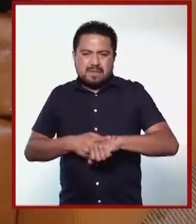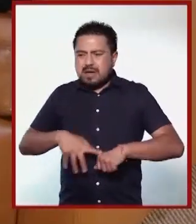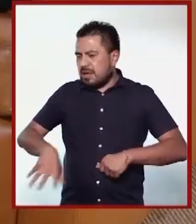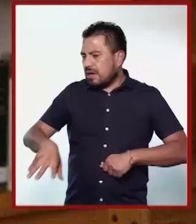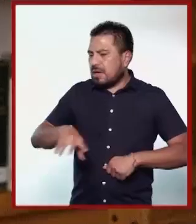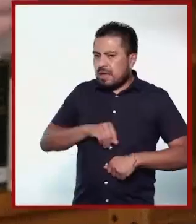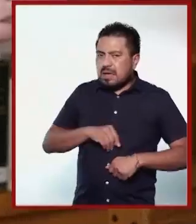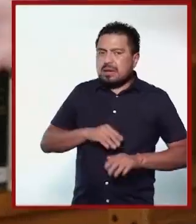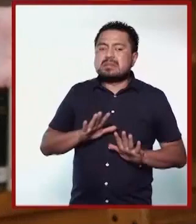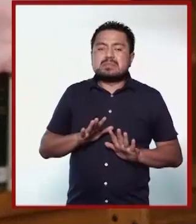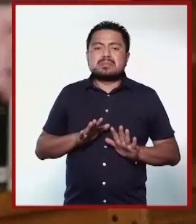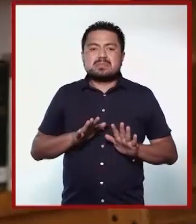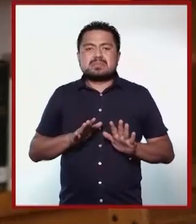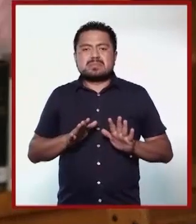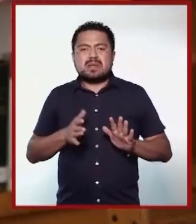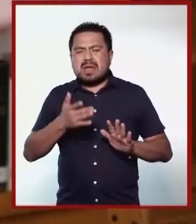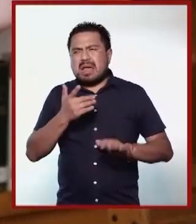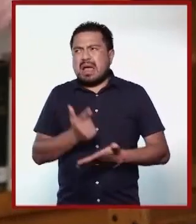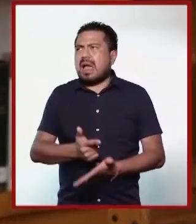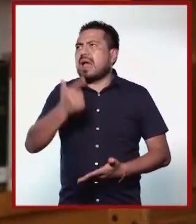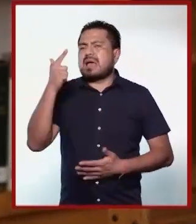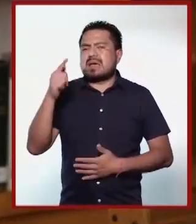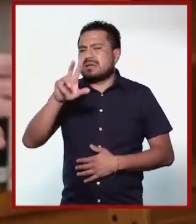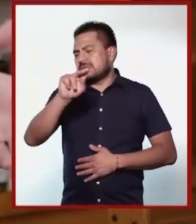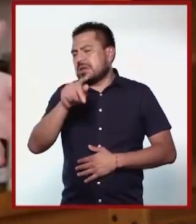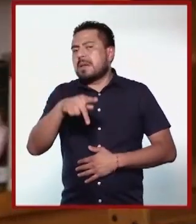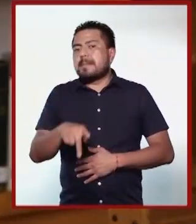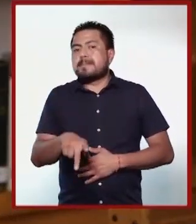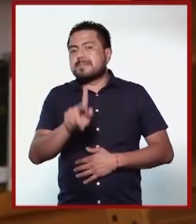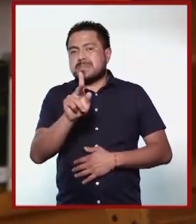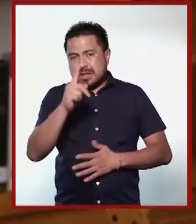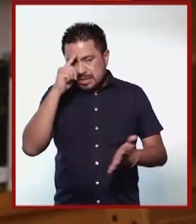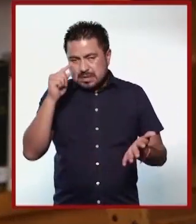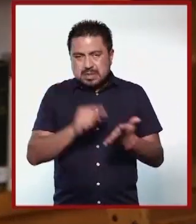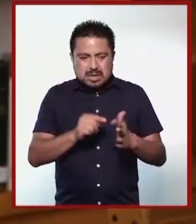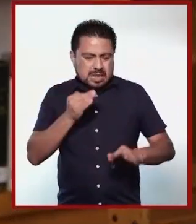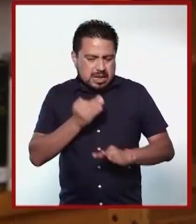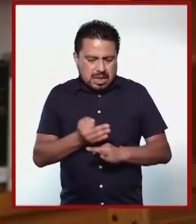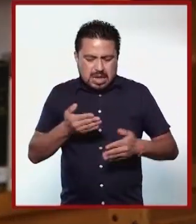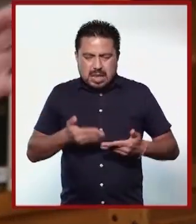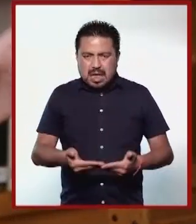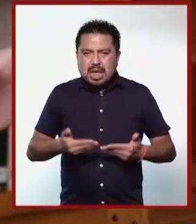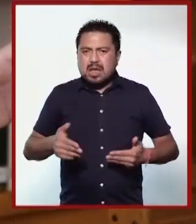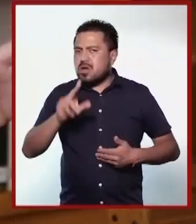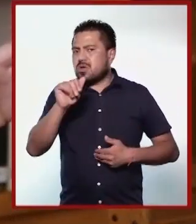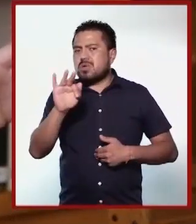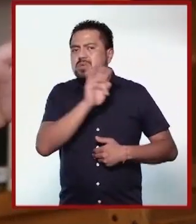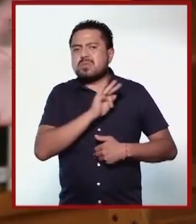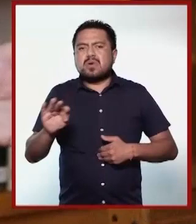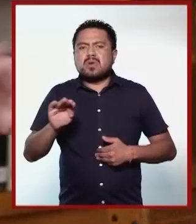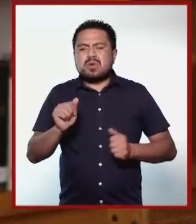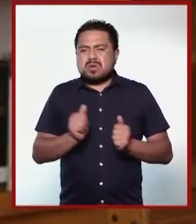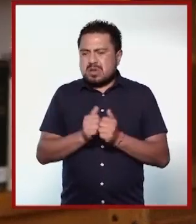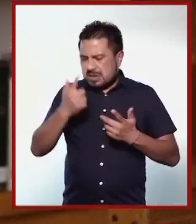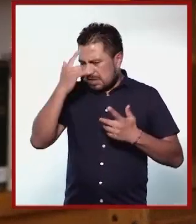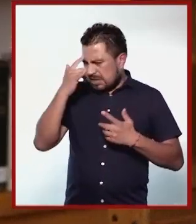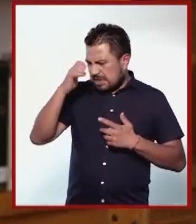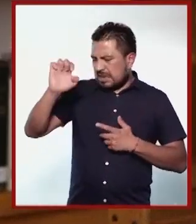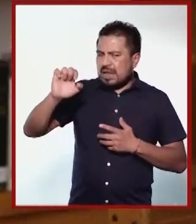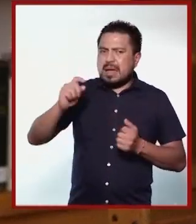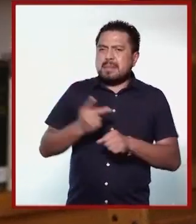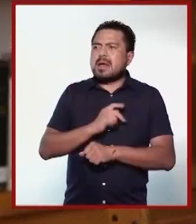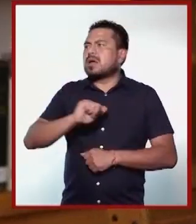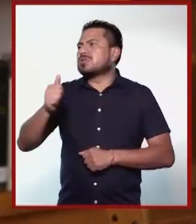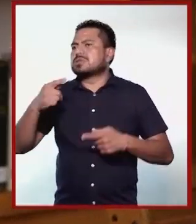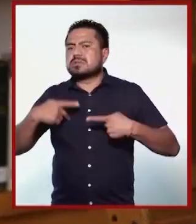entonces nada muy grave, pero creo que en estos momentos no podemos ser ajenos a lo que les pasa a los